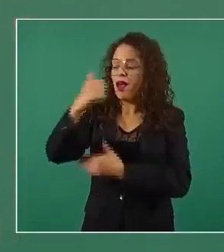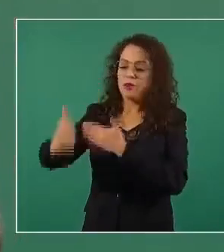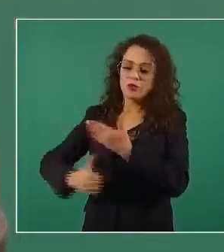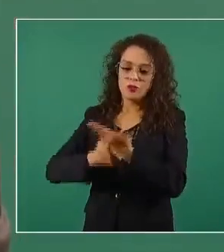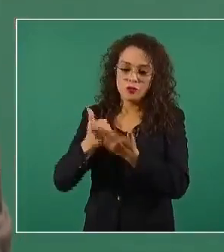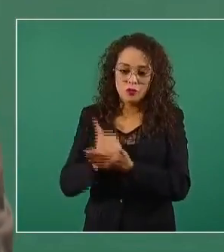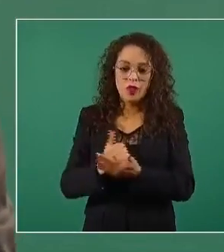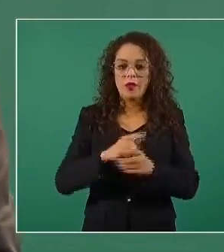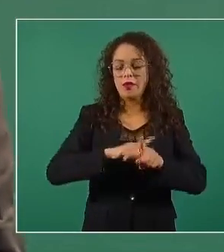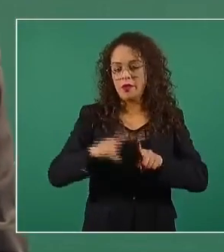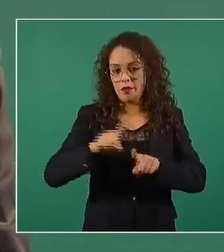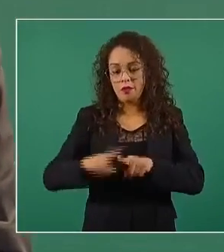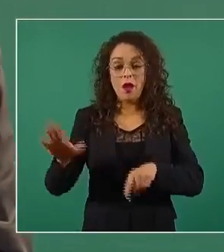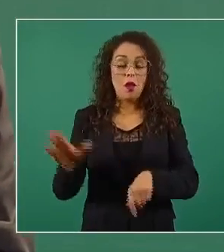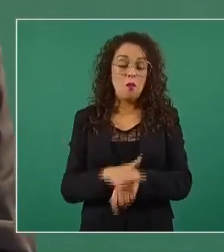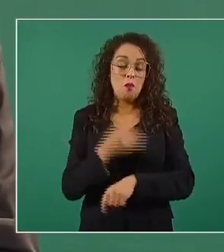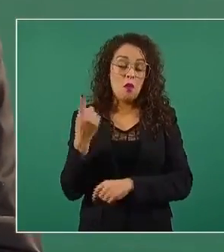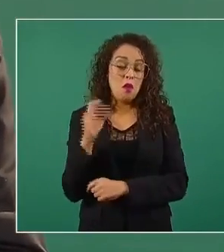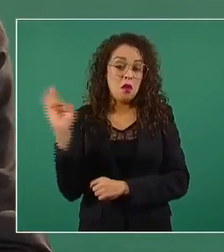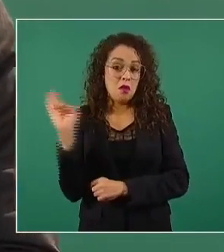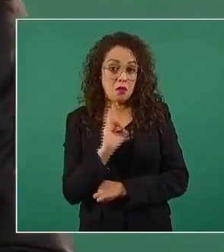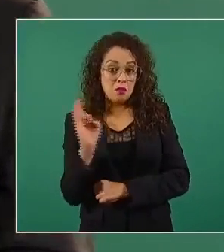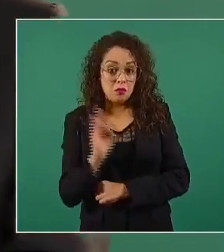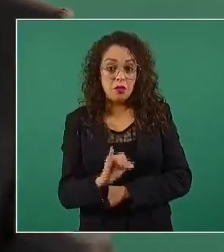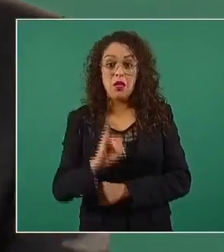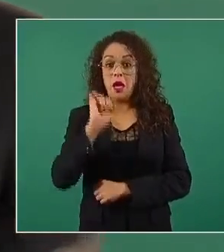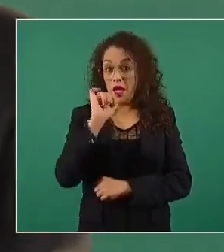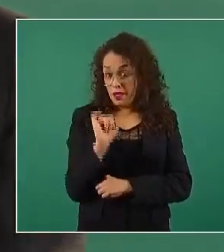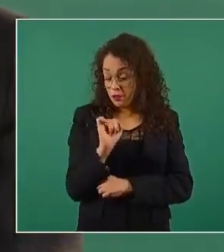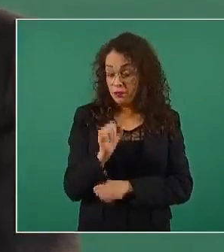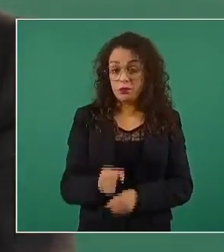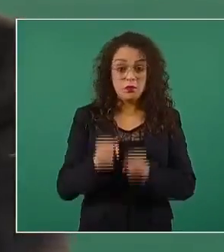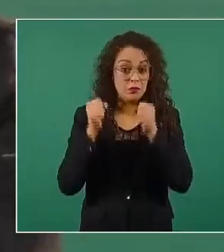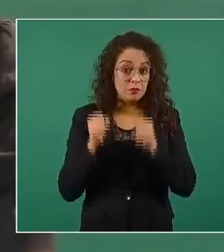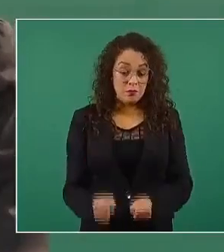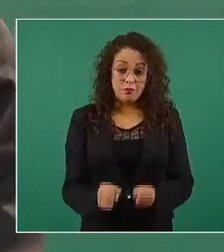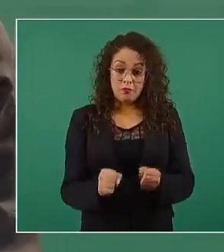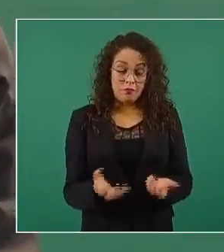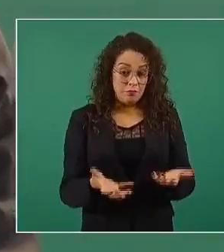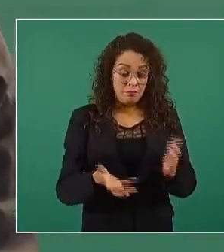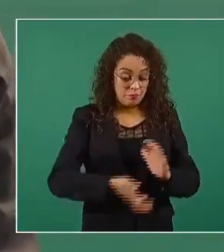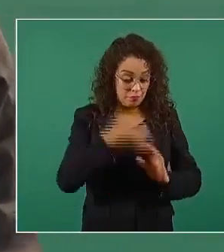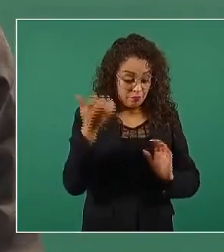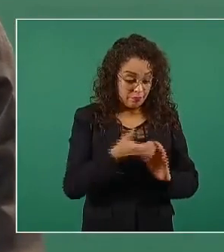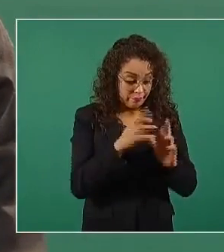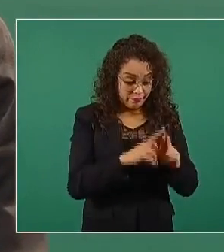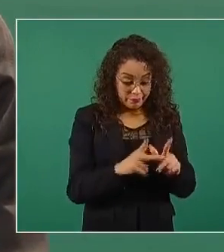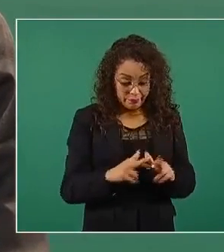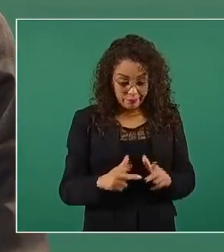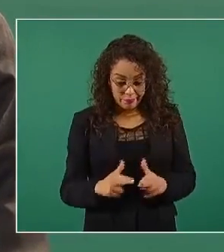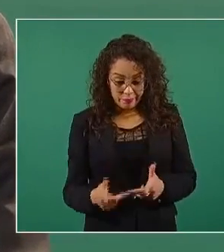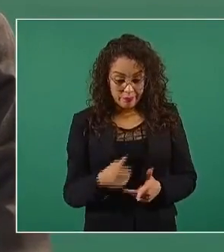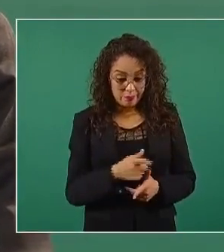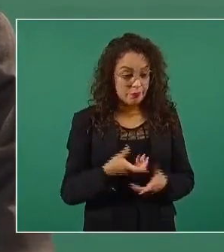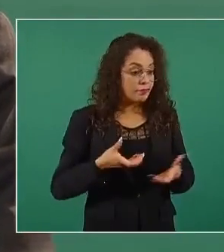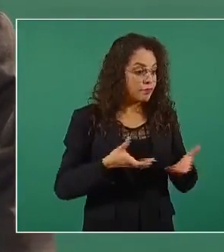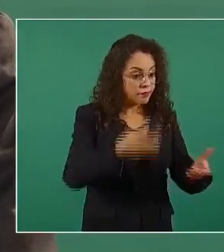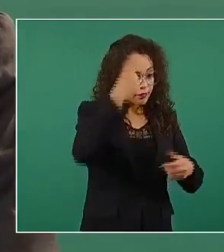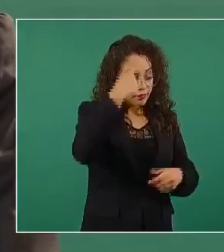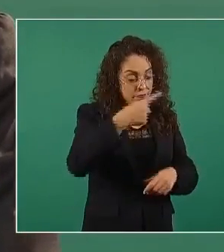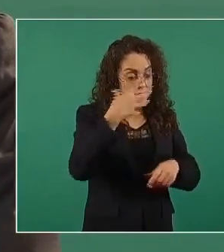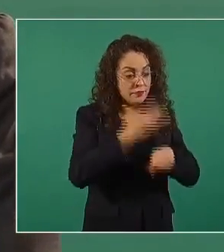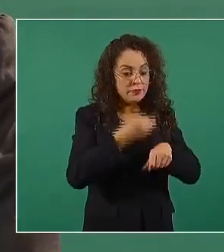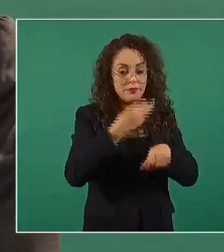garantizamos que se abran las calles para que se establezcan las instalaciones